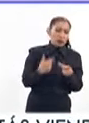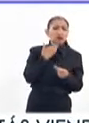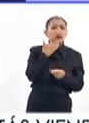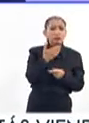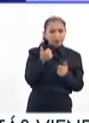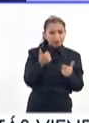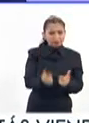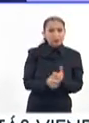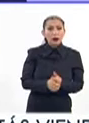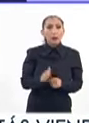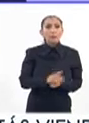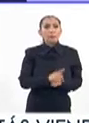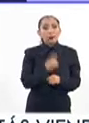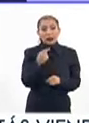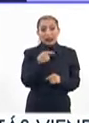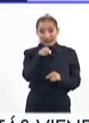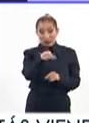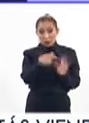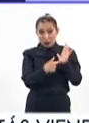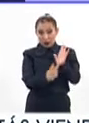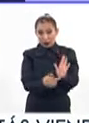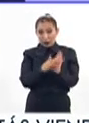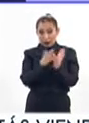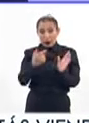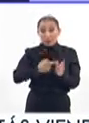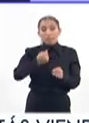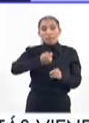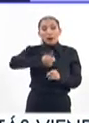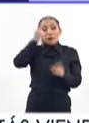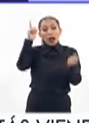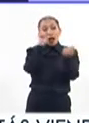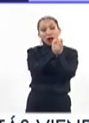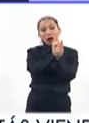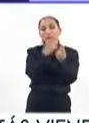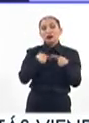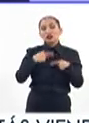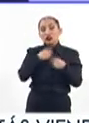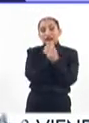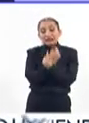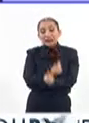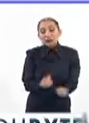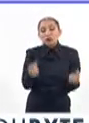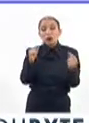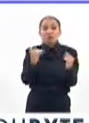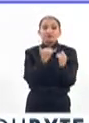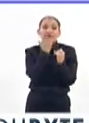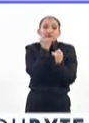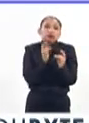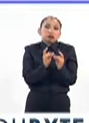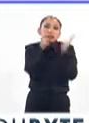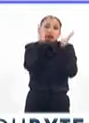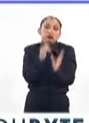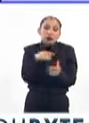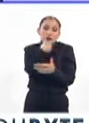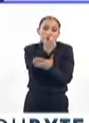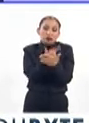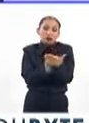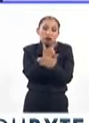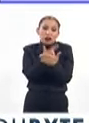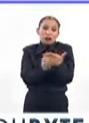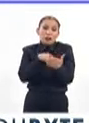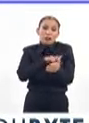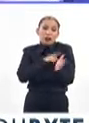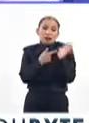nos fue muy bien, porque en esa presentación justo tuve el primer contacto con público infantil por un error ahí raro en la programación, que